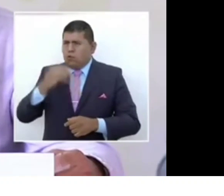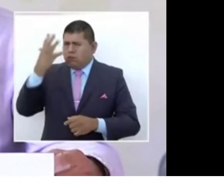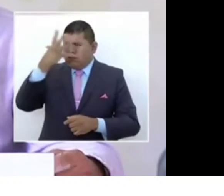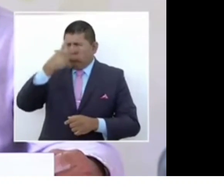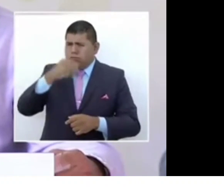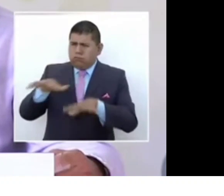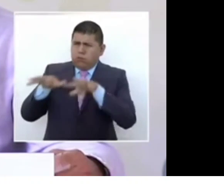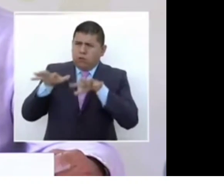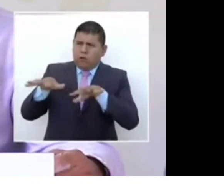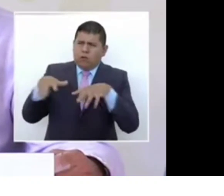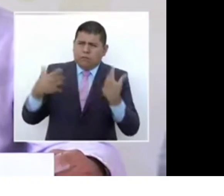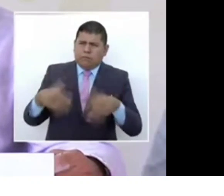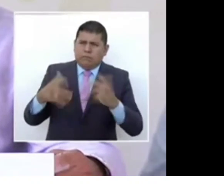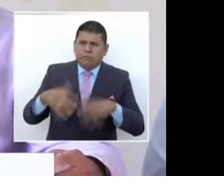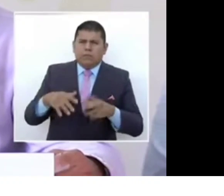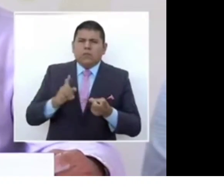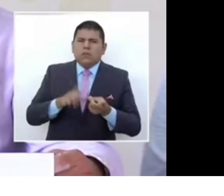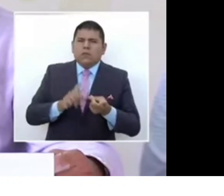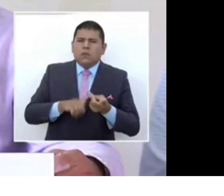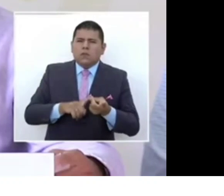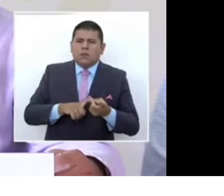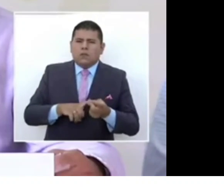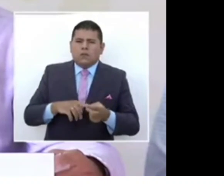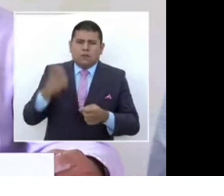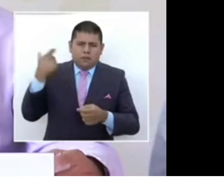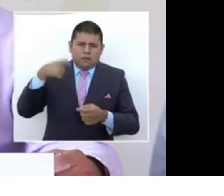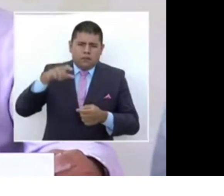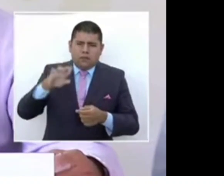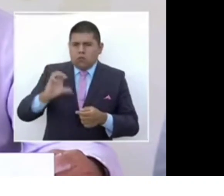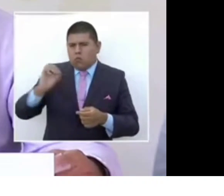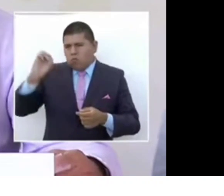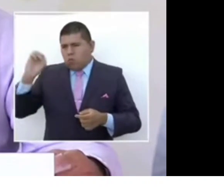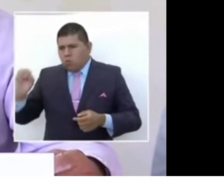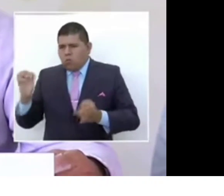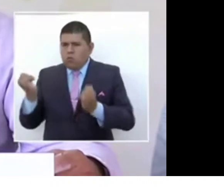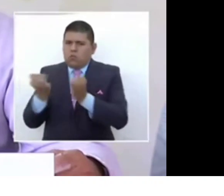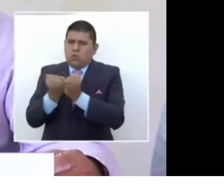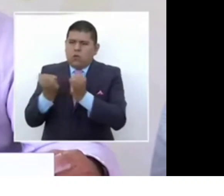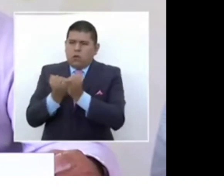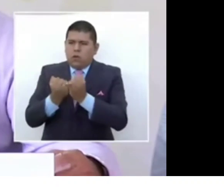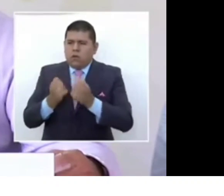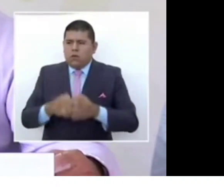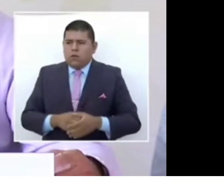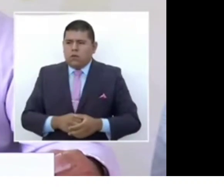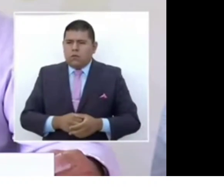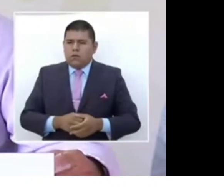espléndidas de Quintana Roo. Es